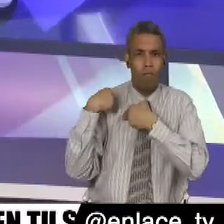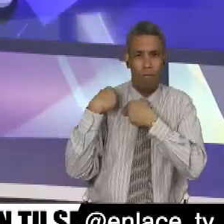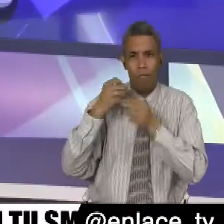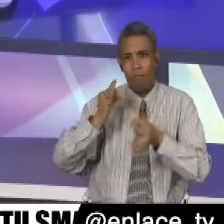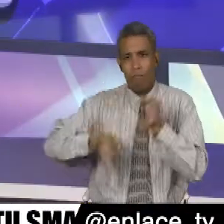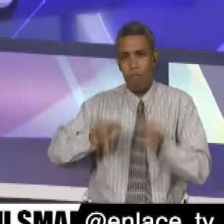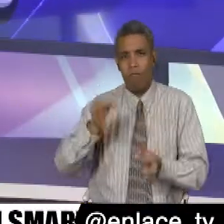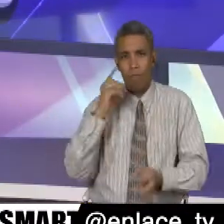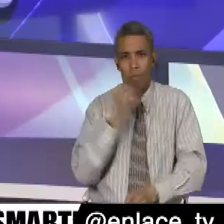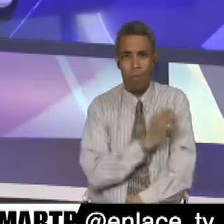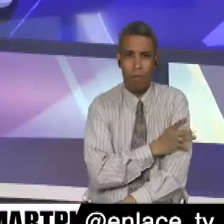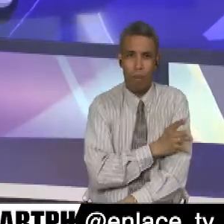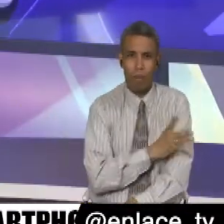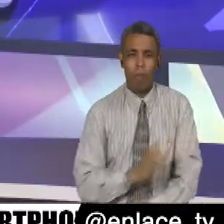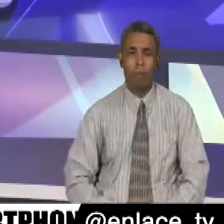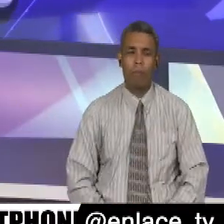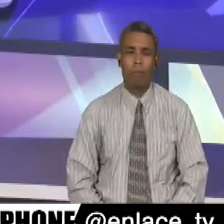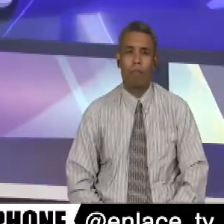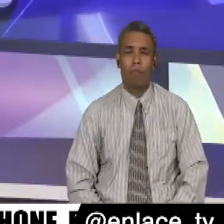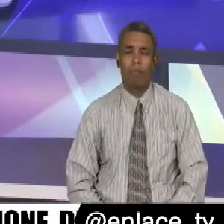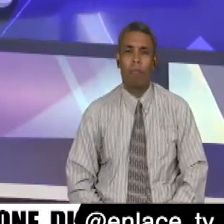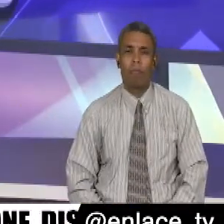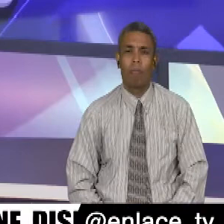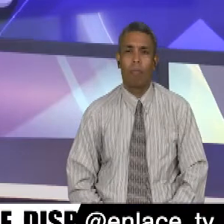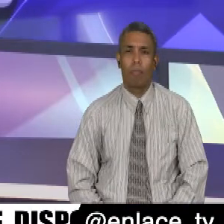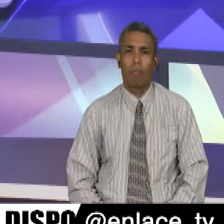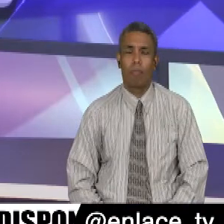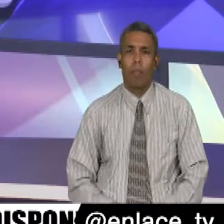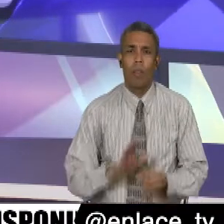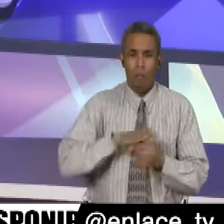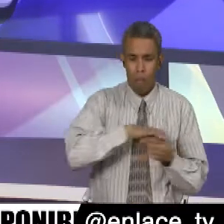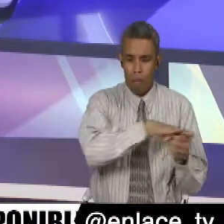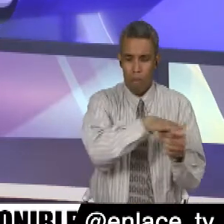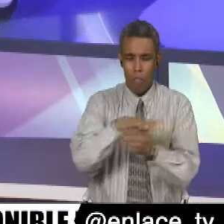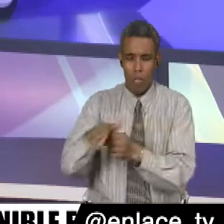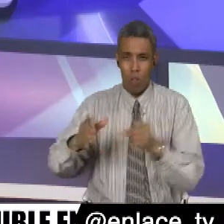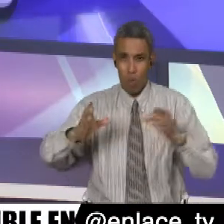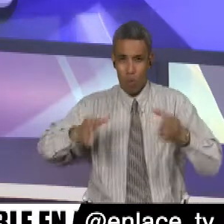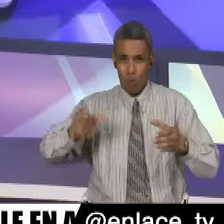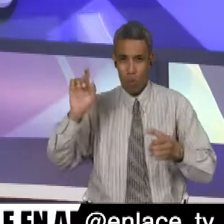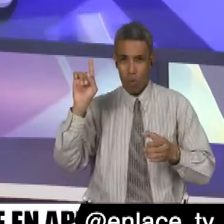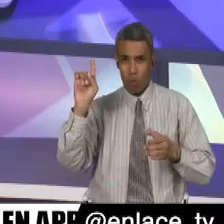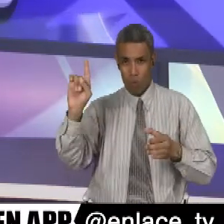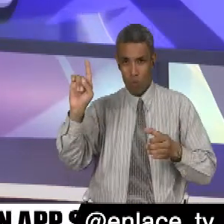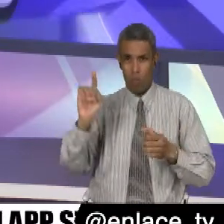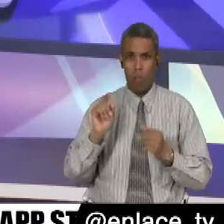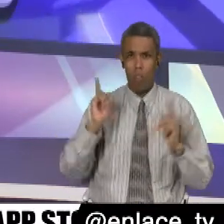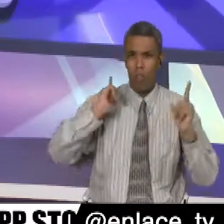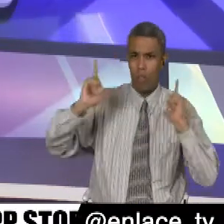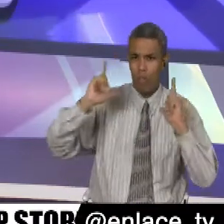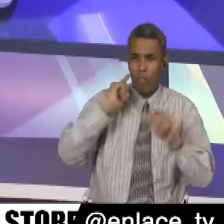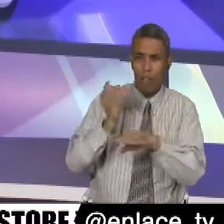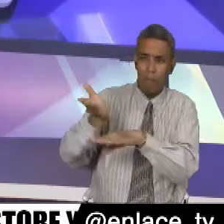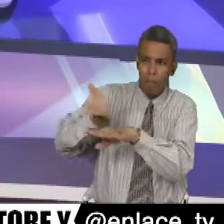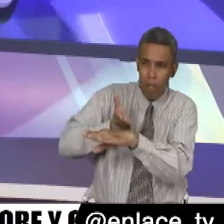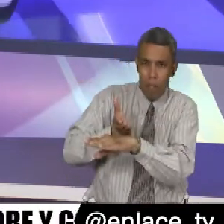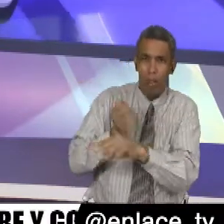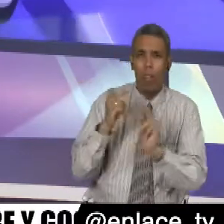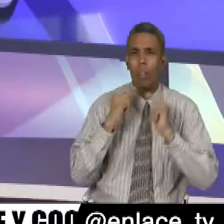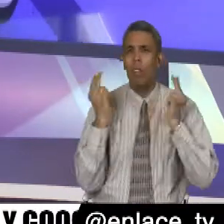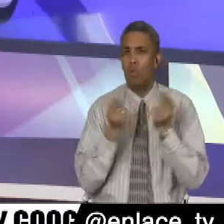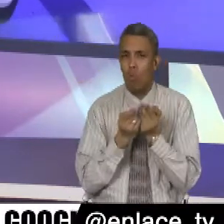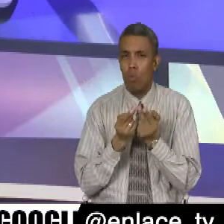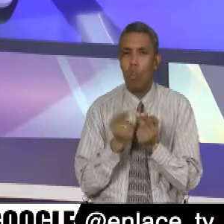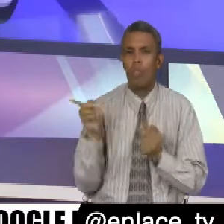mantenimiento de las redes de alcantarillado y caños de la comuna 1 fueron las peticiones que hicieron sus líderes comunales en una reunión con